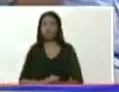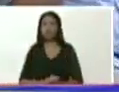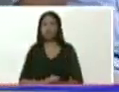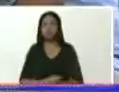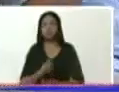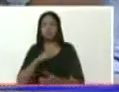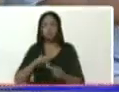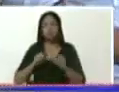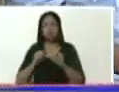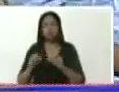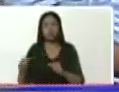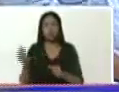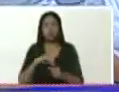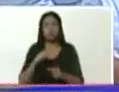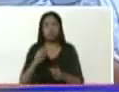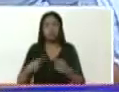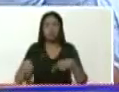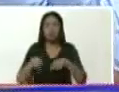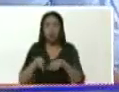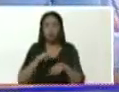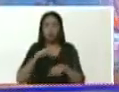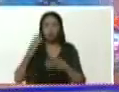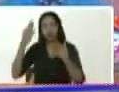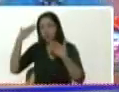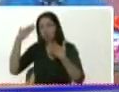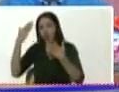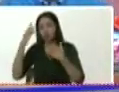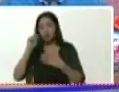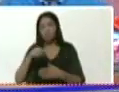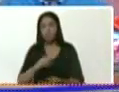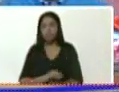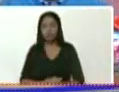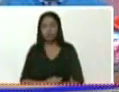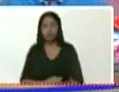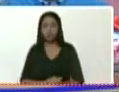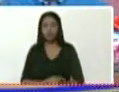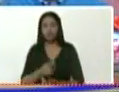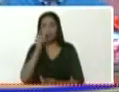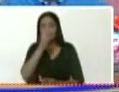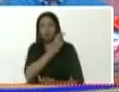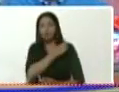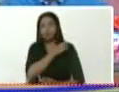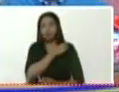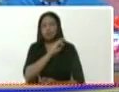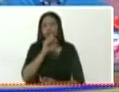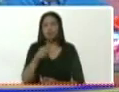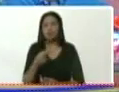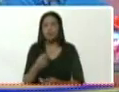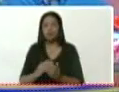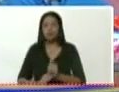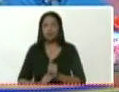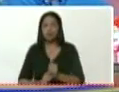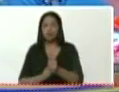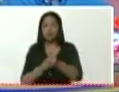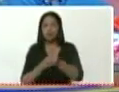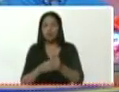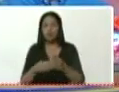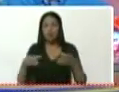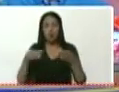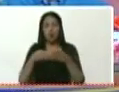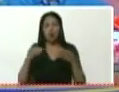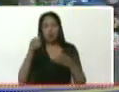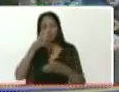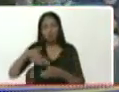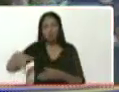Seguir avanzando. Igualmente, saludo al coronel Cárdenas Bustamante, comandante de la Guardia del